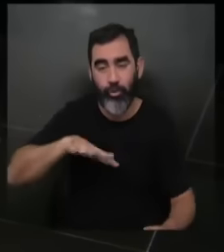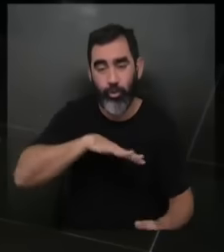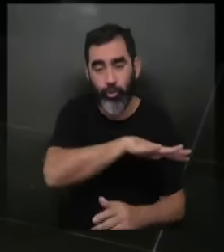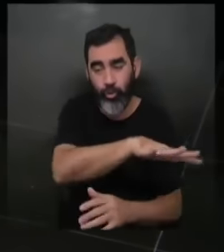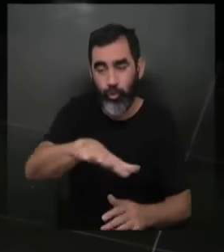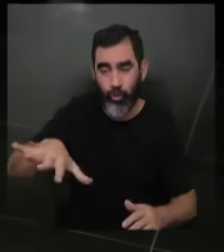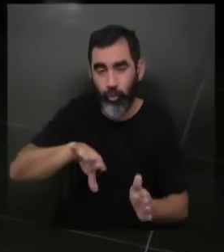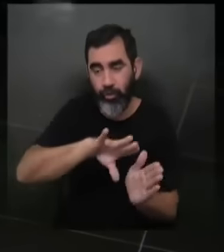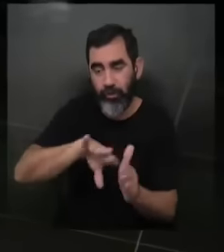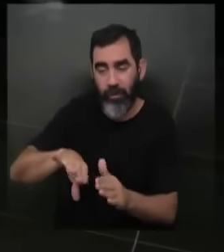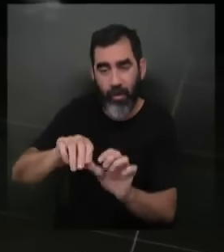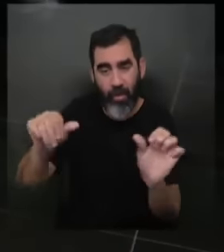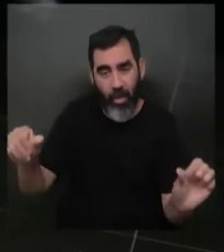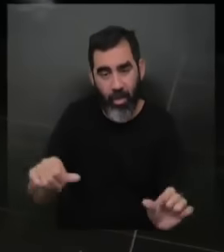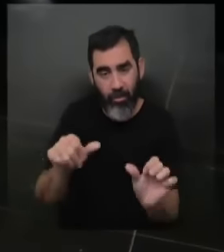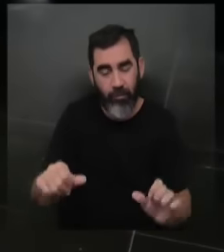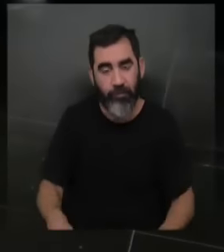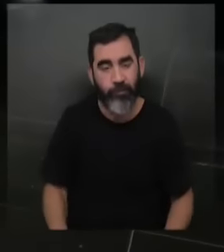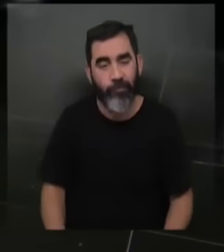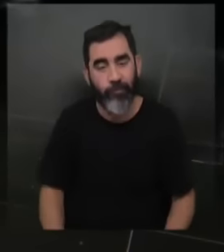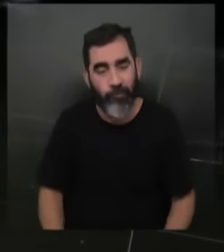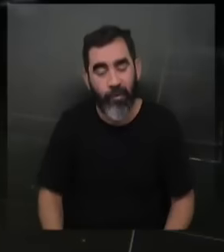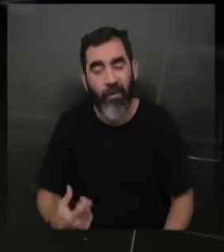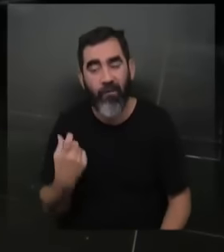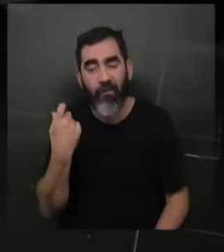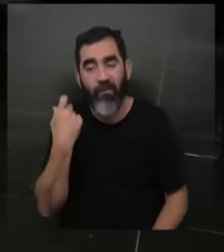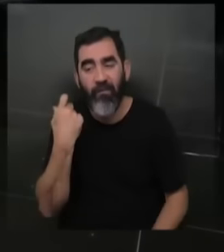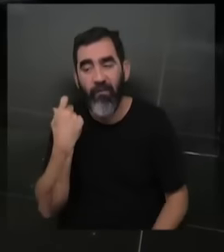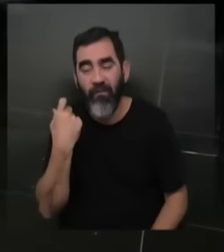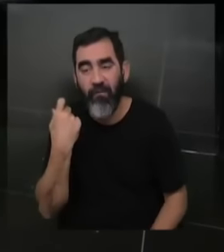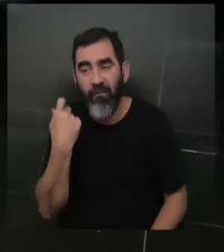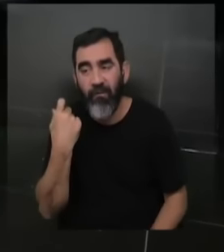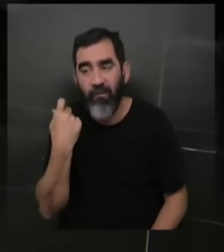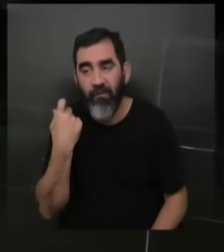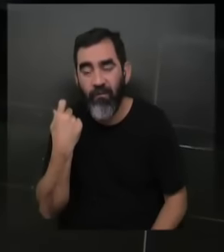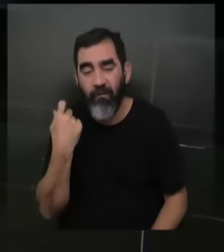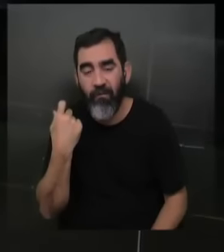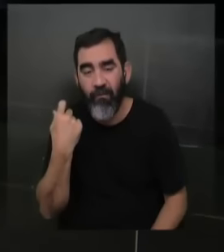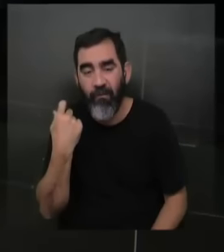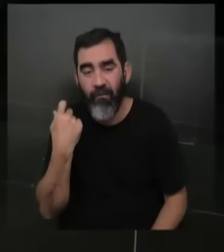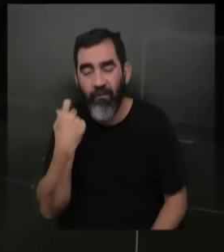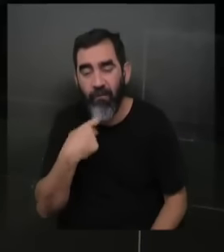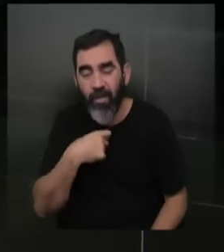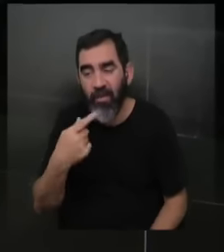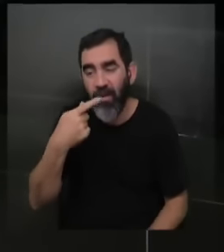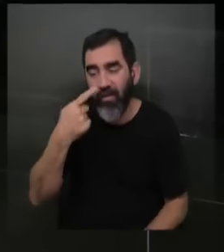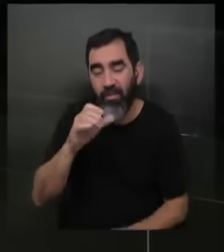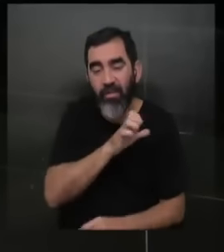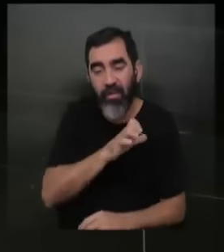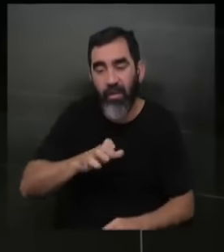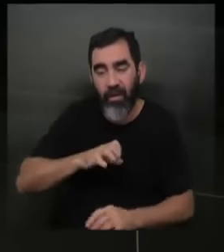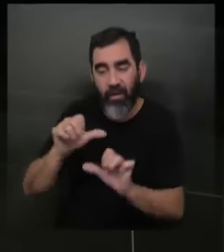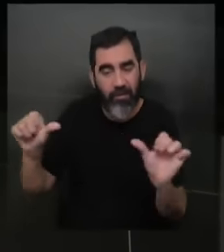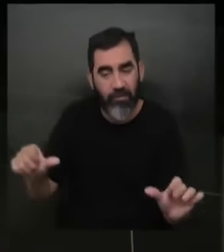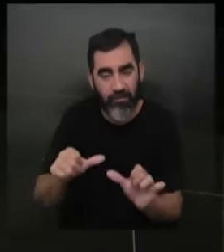civil en este tipo de de eventos hay una falta de interés de del estado en los eventos MM y